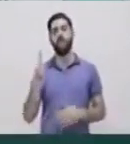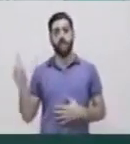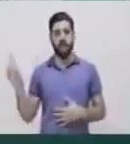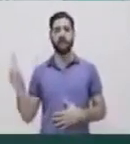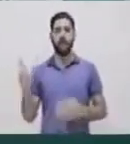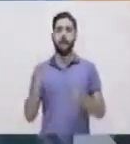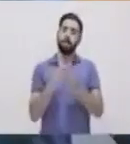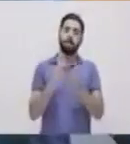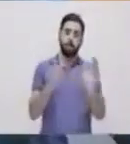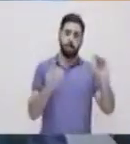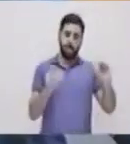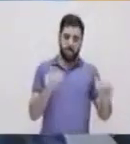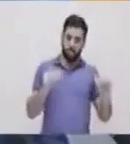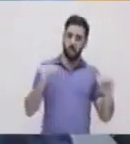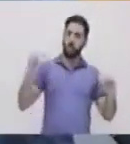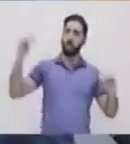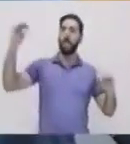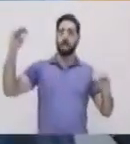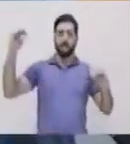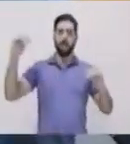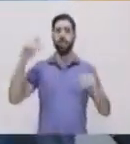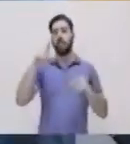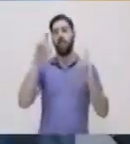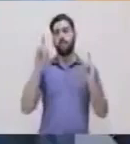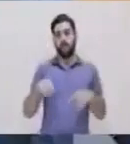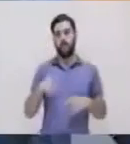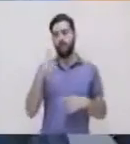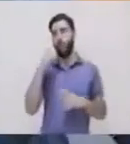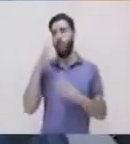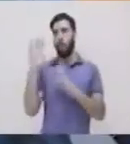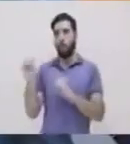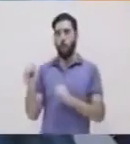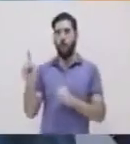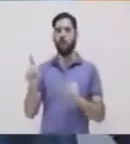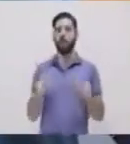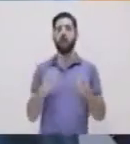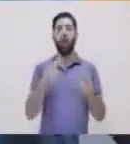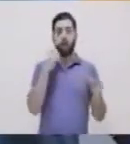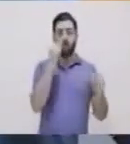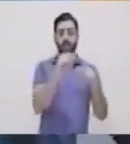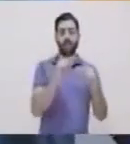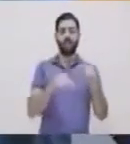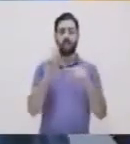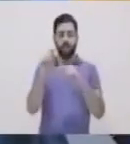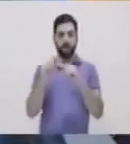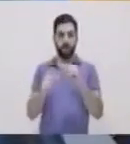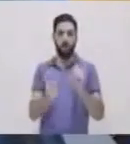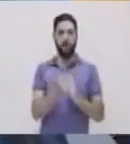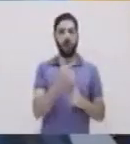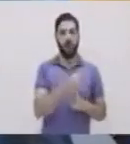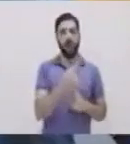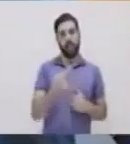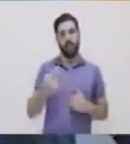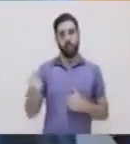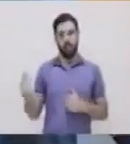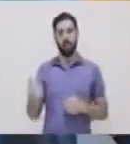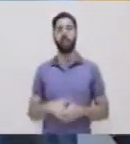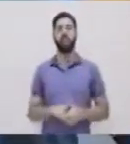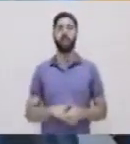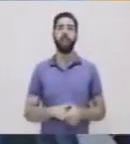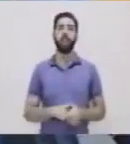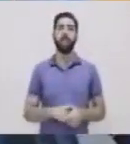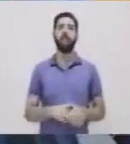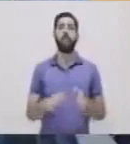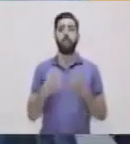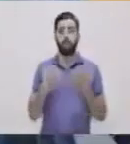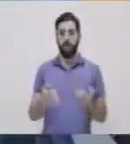derecha, o sea, es más grande. Entonces eso es lo que tenemos que tener en cuenta. Los deciles lo dividen en 10 partes. Y ahora los percentiles,